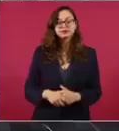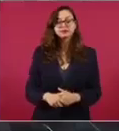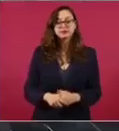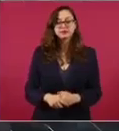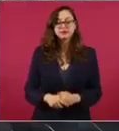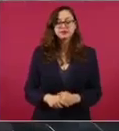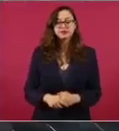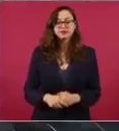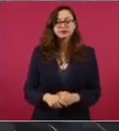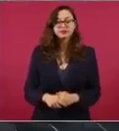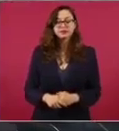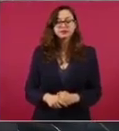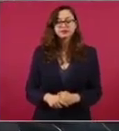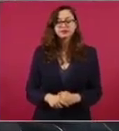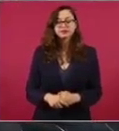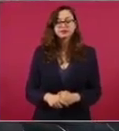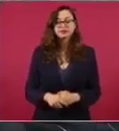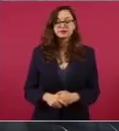Me da hasta pena,